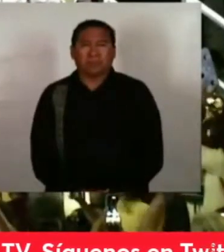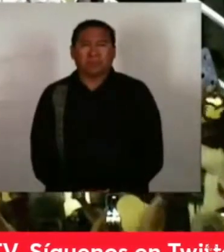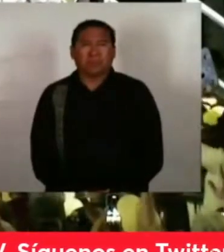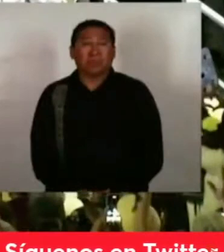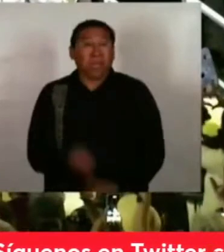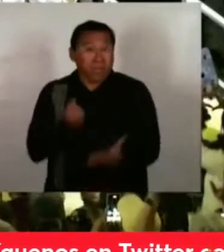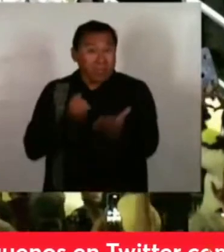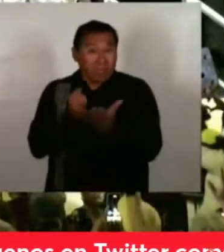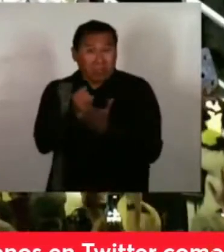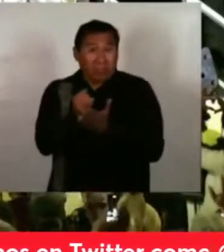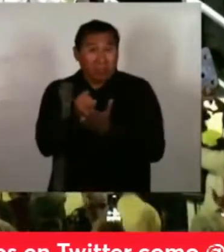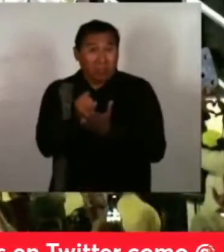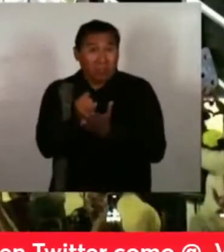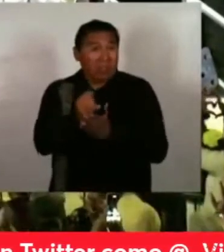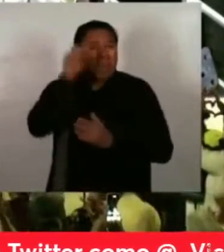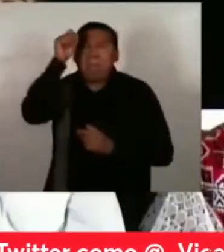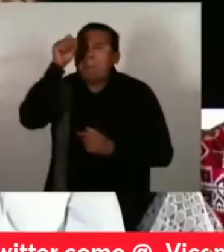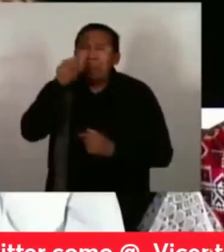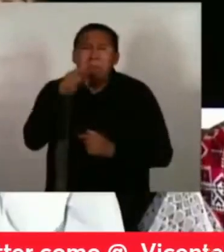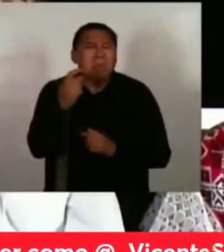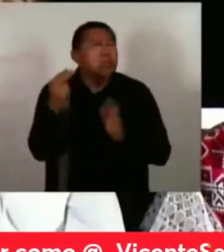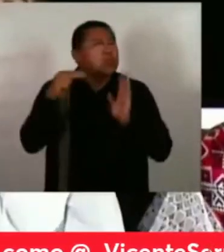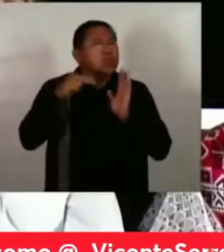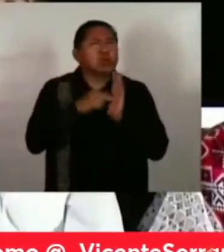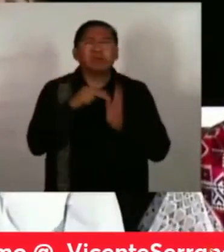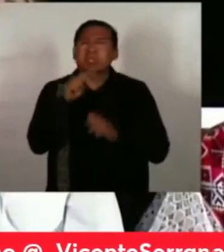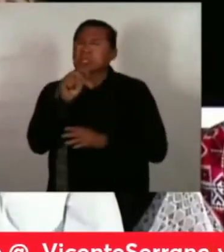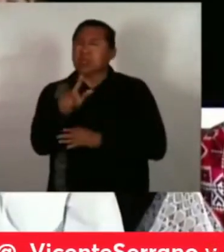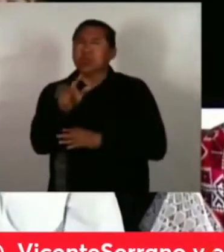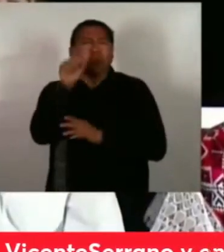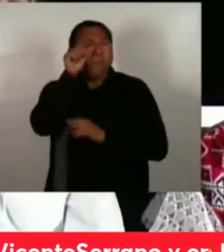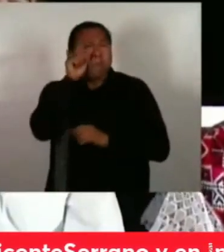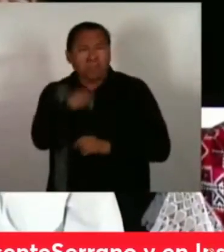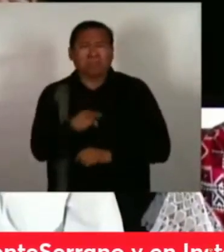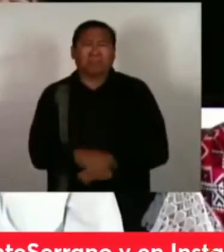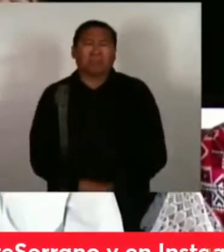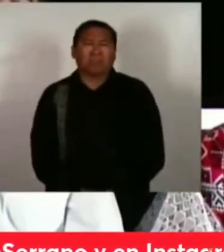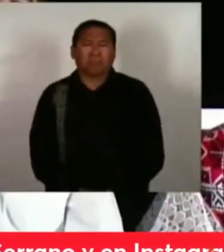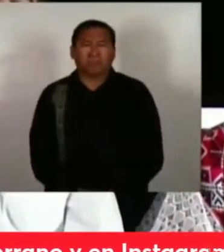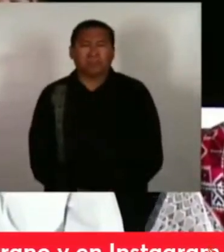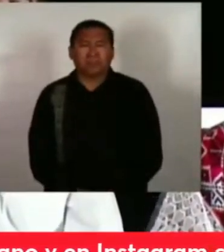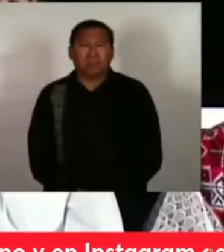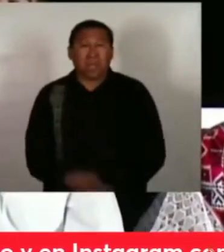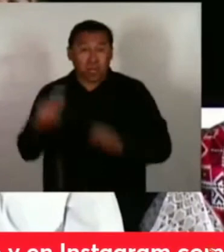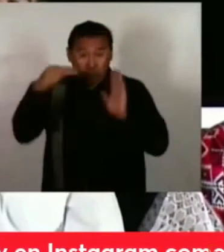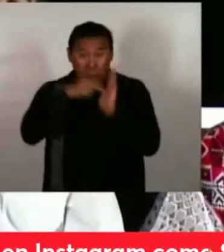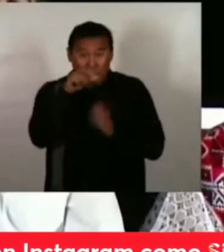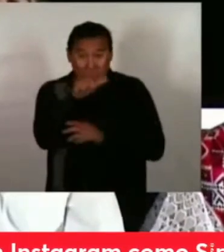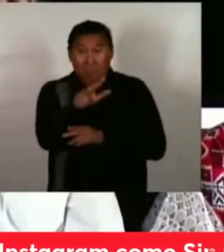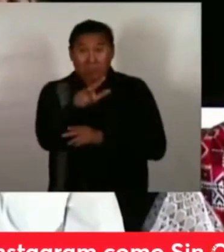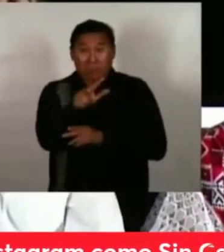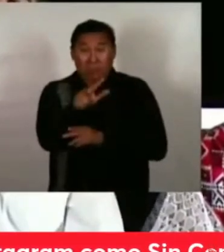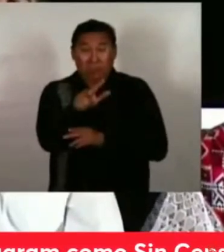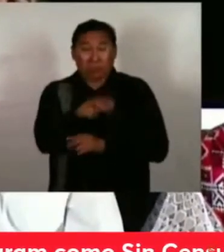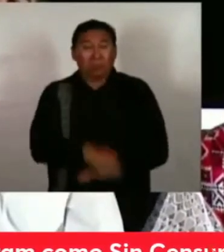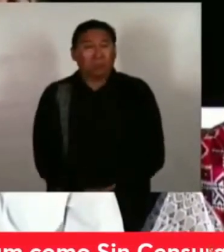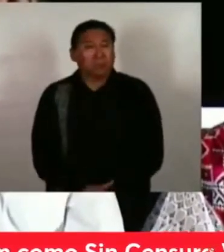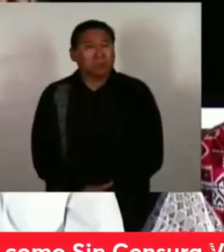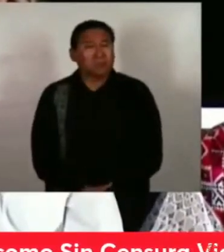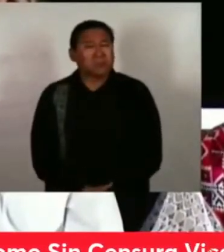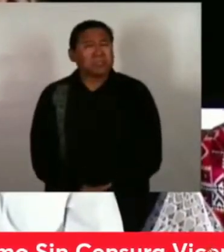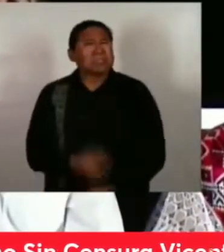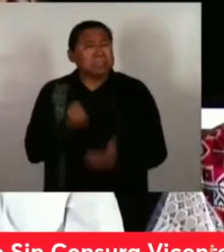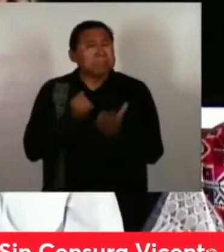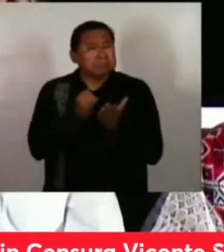La decisión es la misma que en 2018. En 2018 teníamos